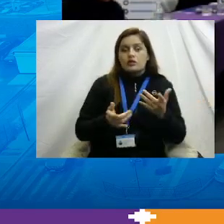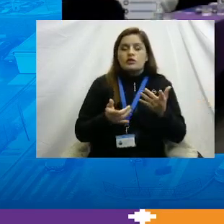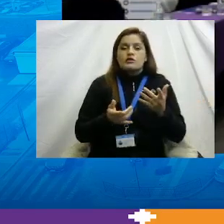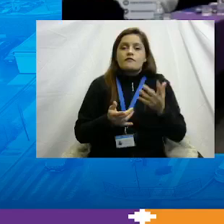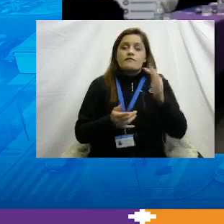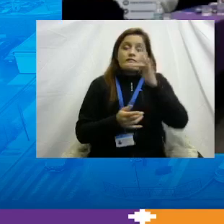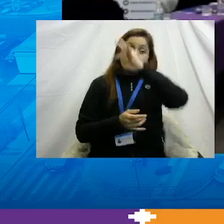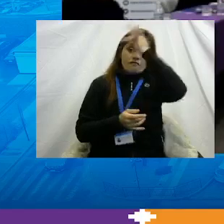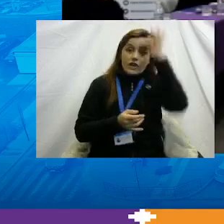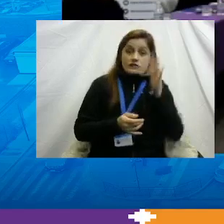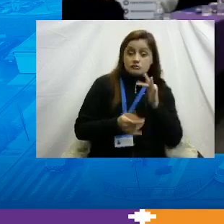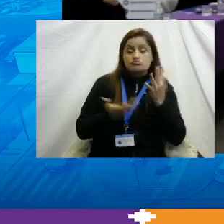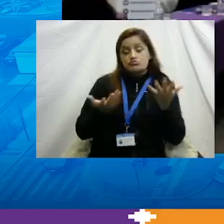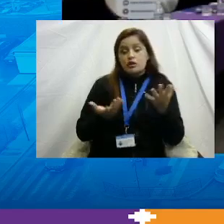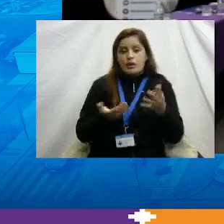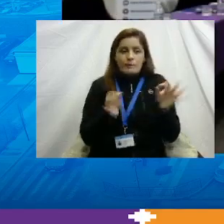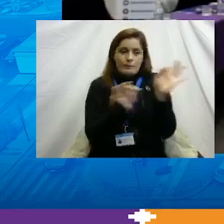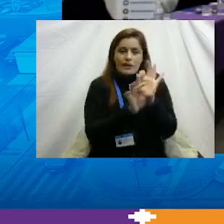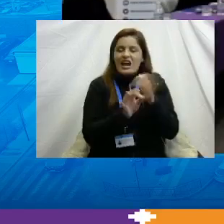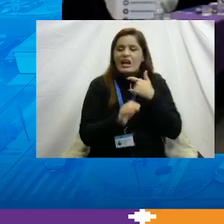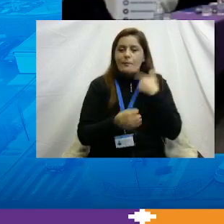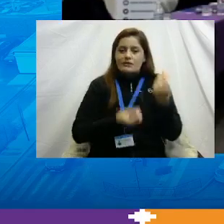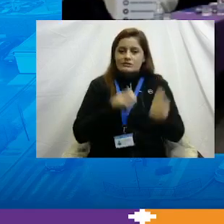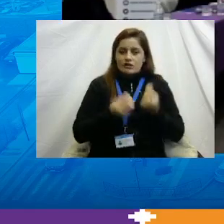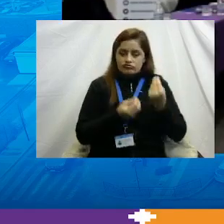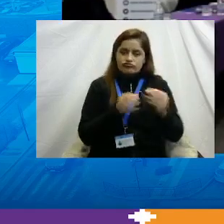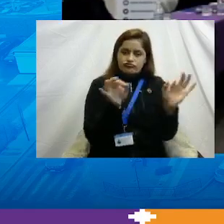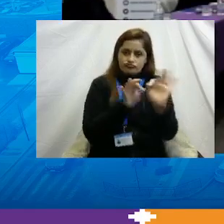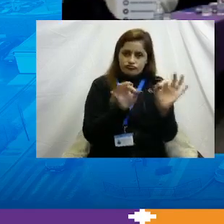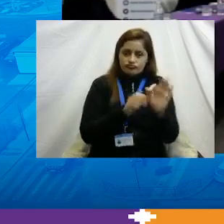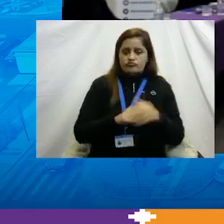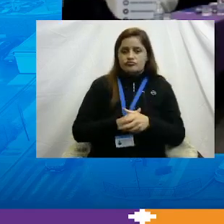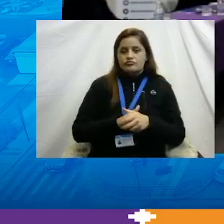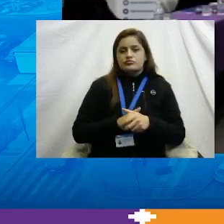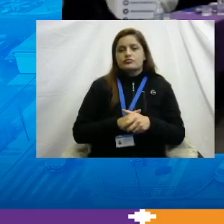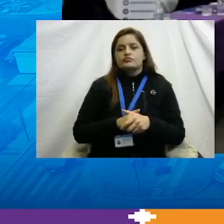de Facebook, y decirle en qué proceso está también, incluirlo.